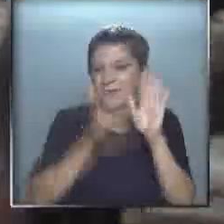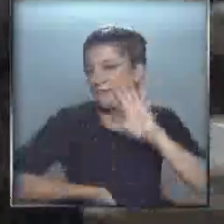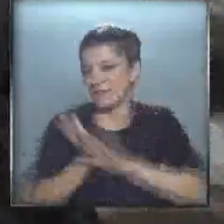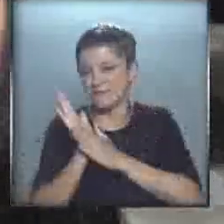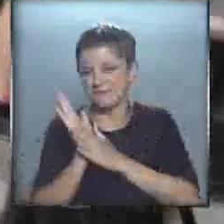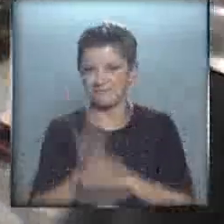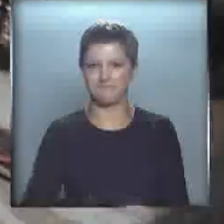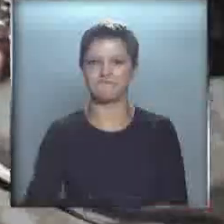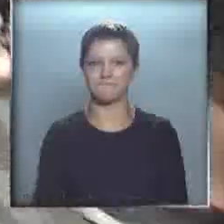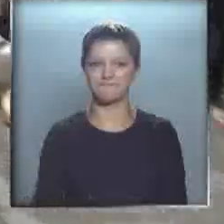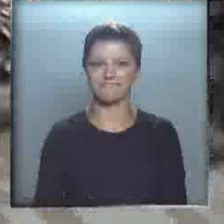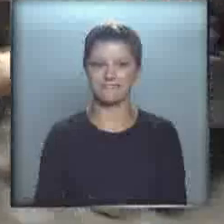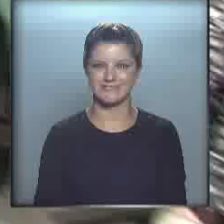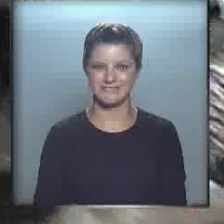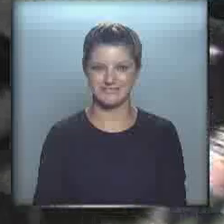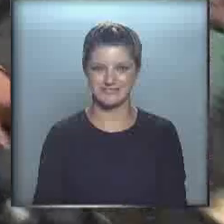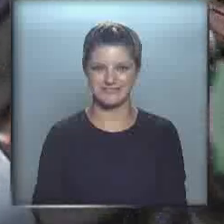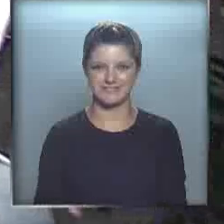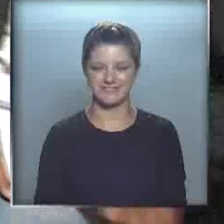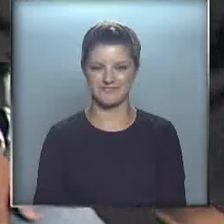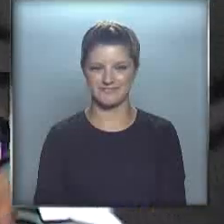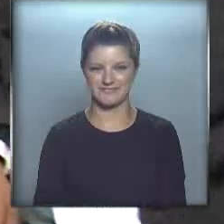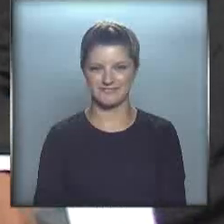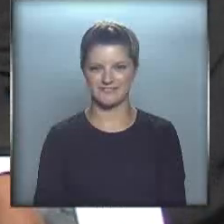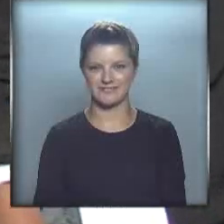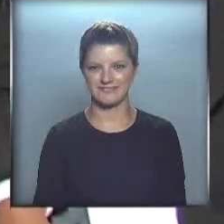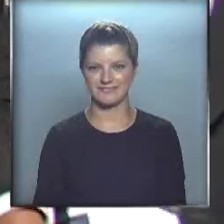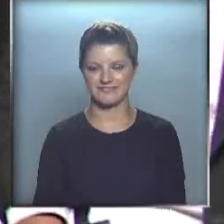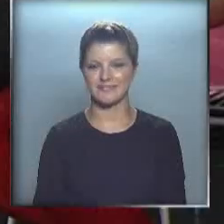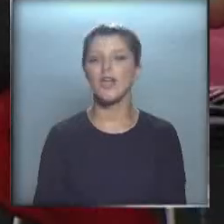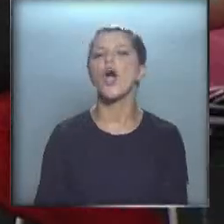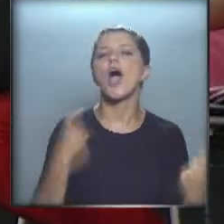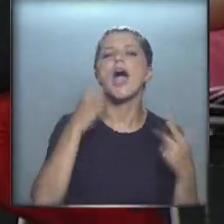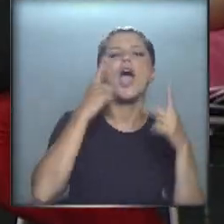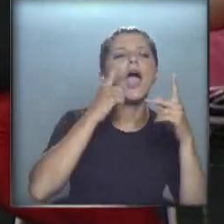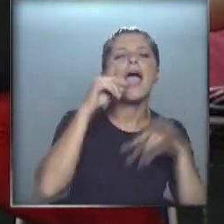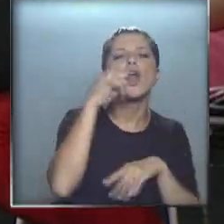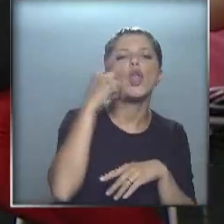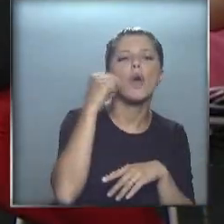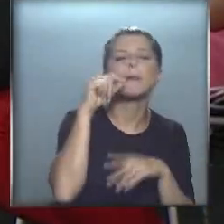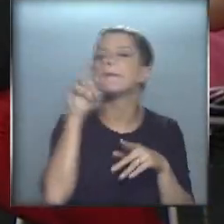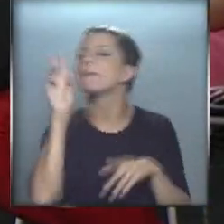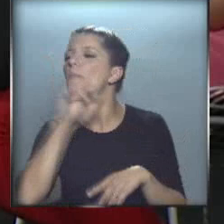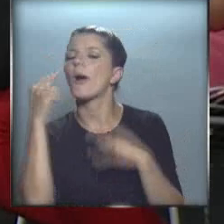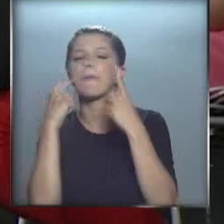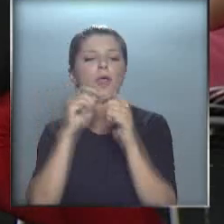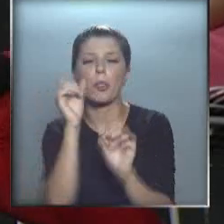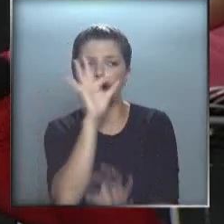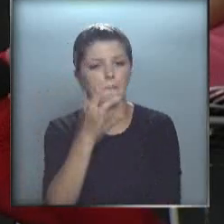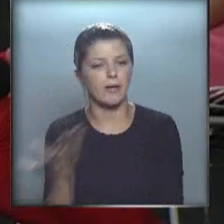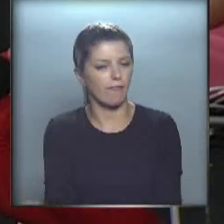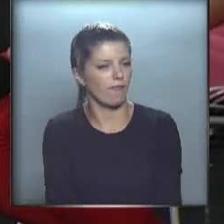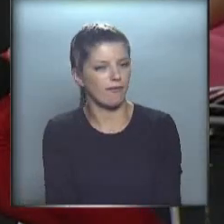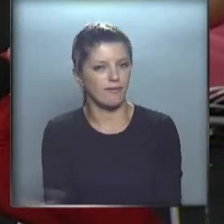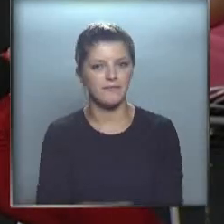ir, bien, quiero momento. Ir. Bueno, nunca lloran los hombres por las mujeres. Nunca lloran. ¿Te diste cuenta? Es verdad. ¿Y ustedes han sido novios?